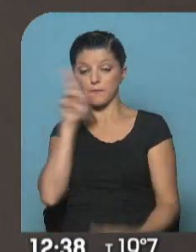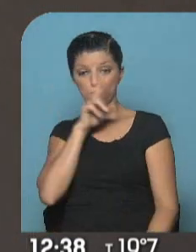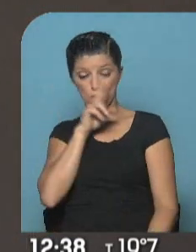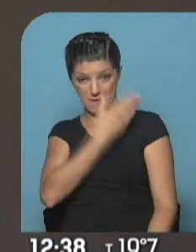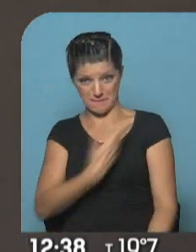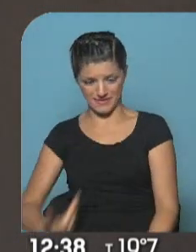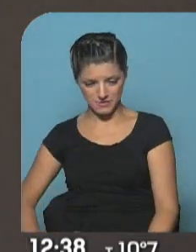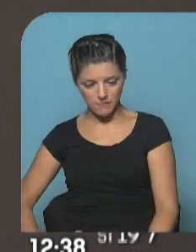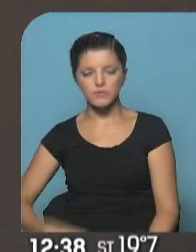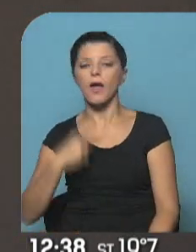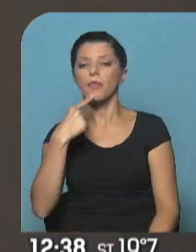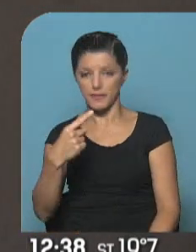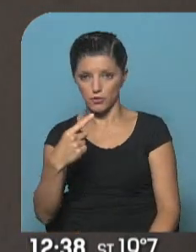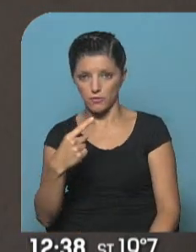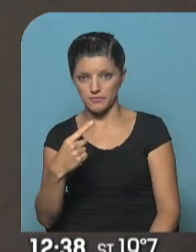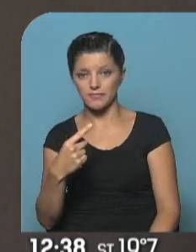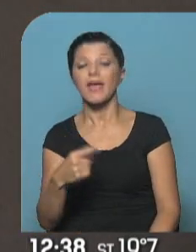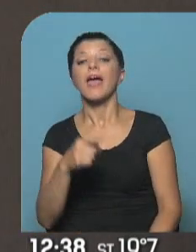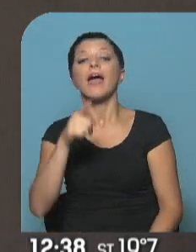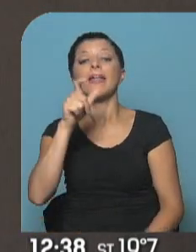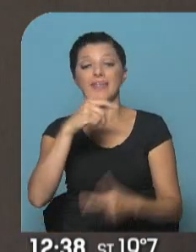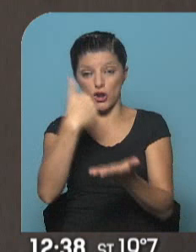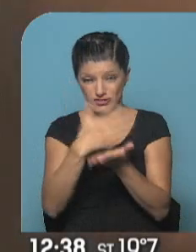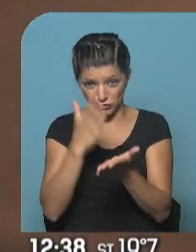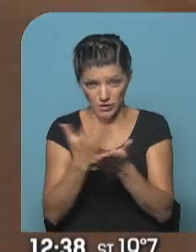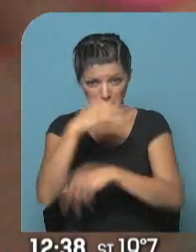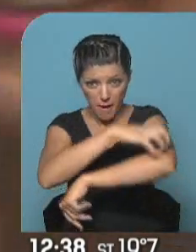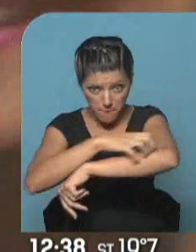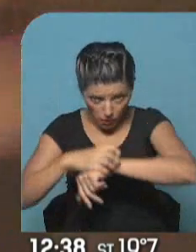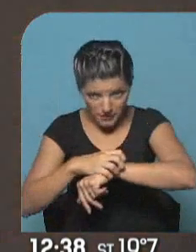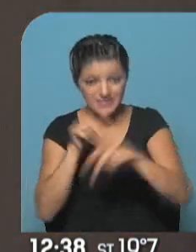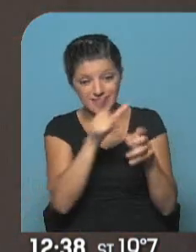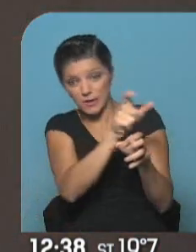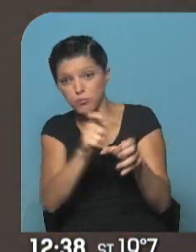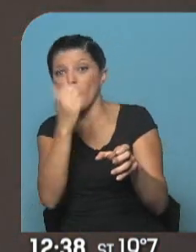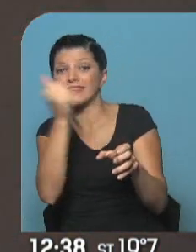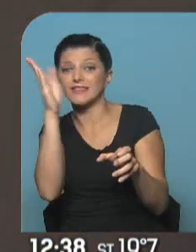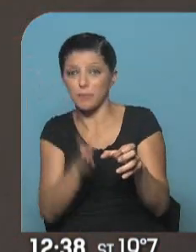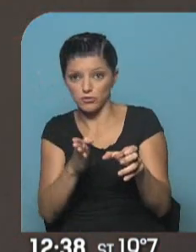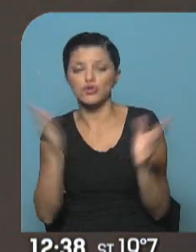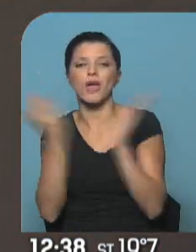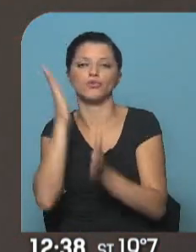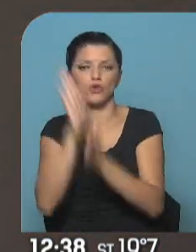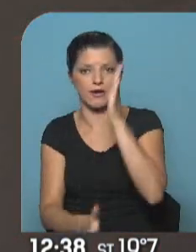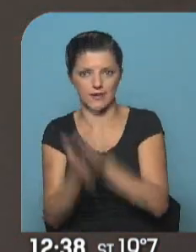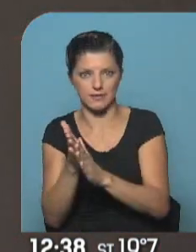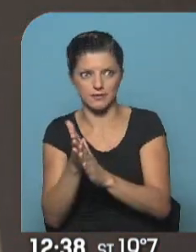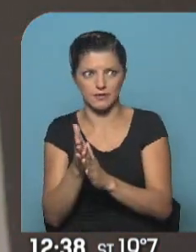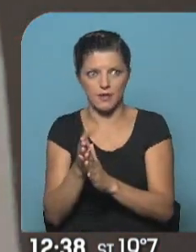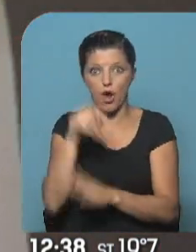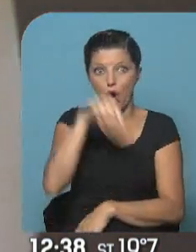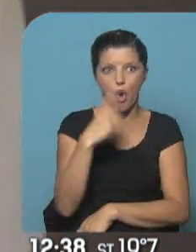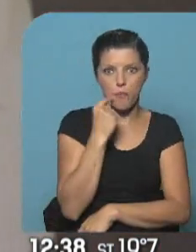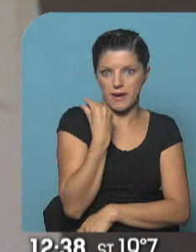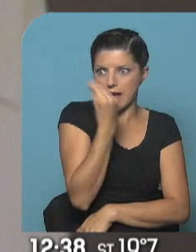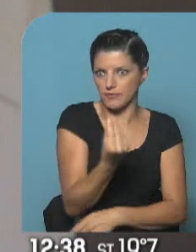un 60% la gratuidad para los sectores de menos recursos en Chile. Bueno, Piñera puso eso en cuestión. Ahora saltó que él